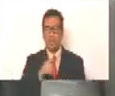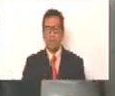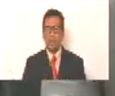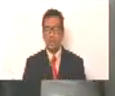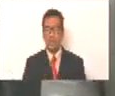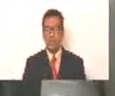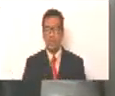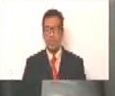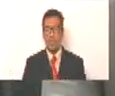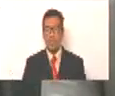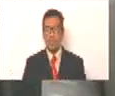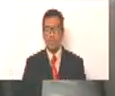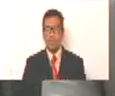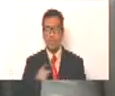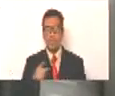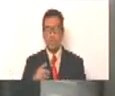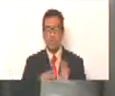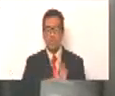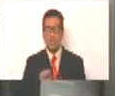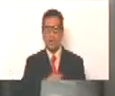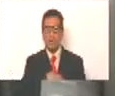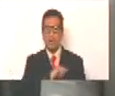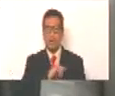decadencia monárquica española.